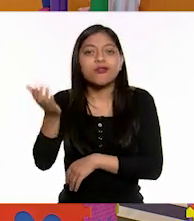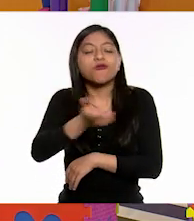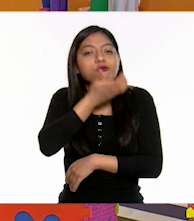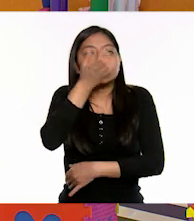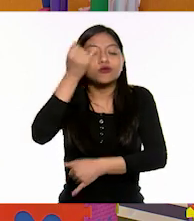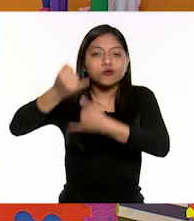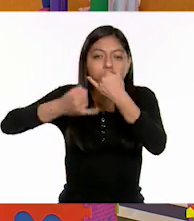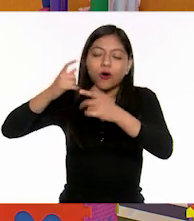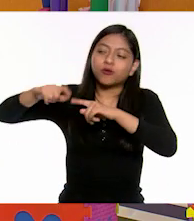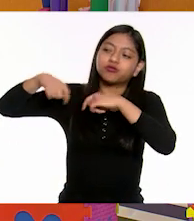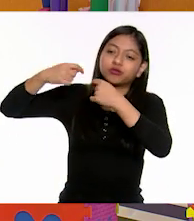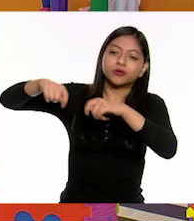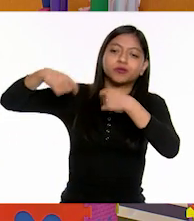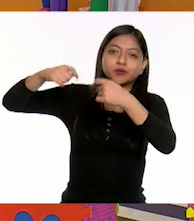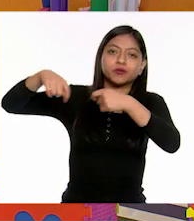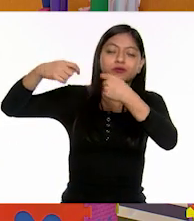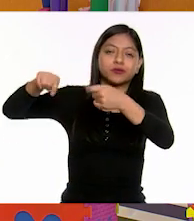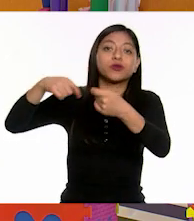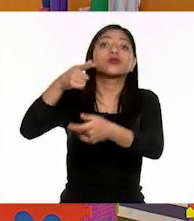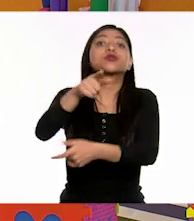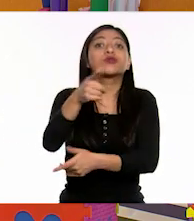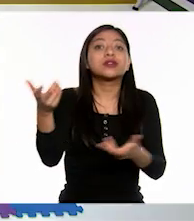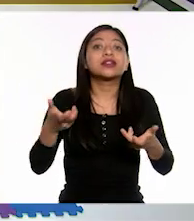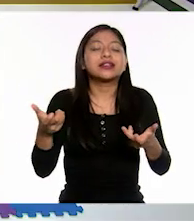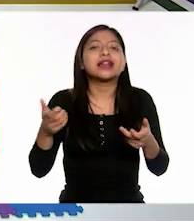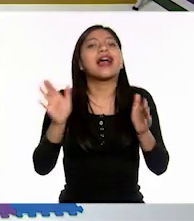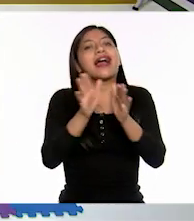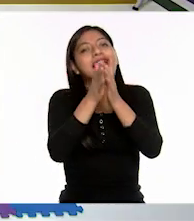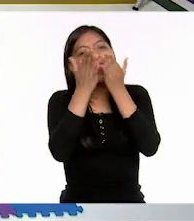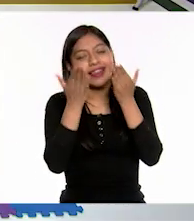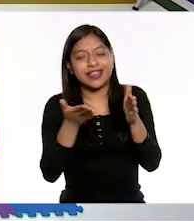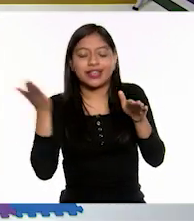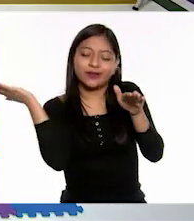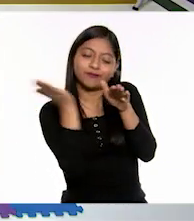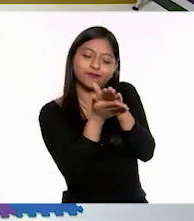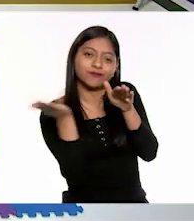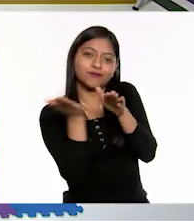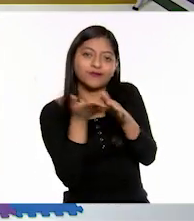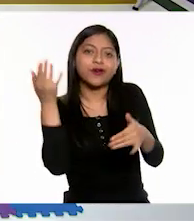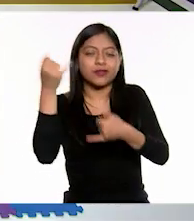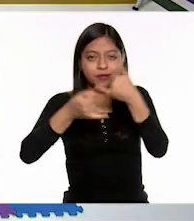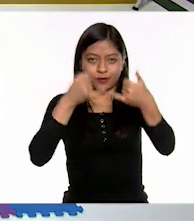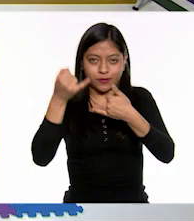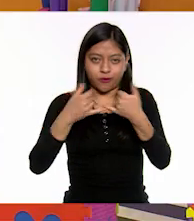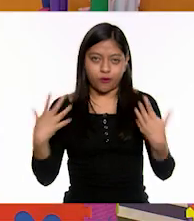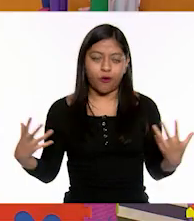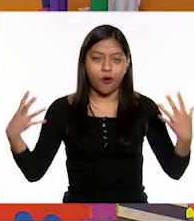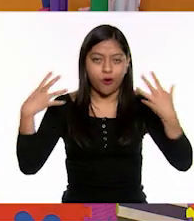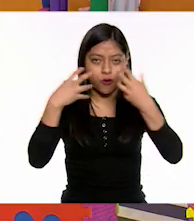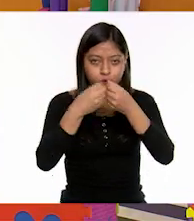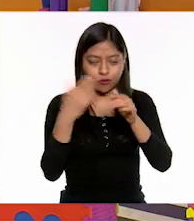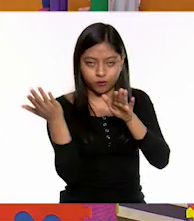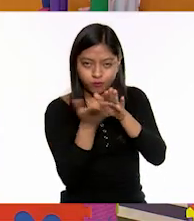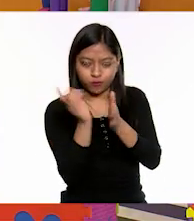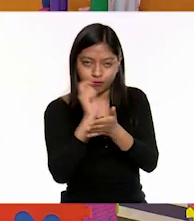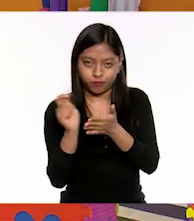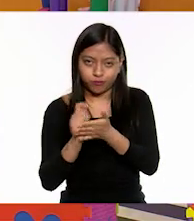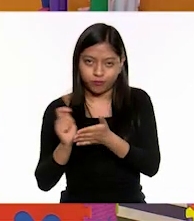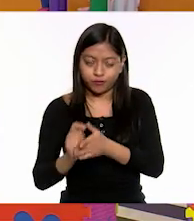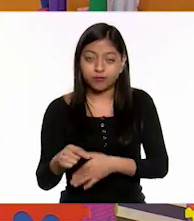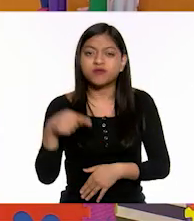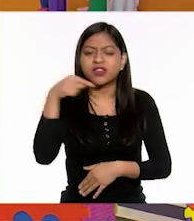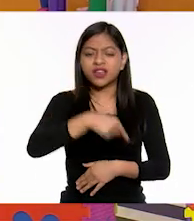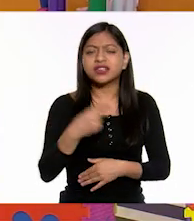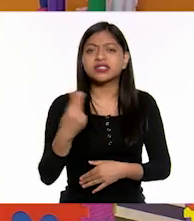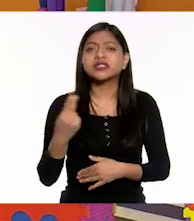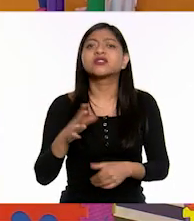todos esos juegos podemos hacer una antología una colección de textos que debe de